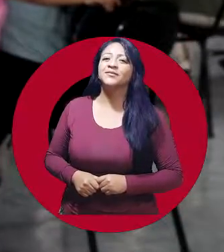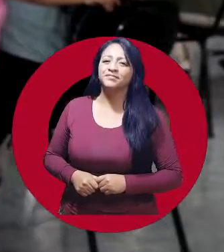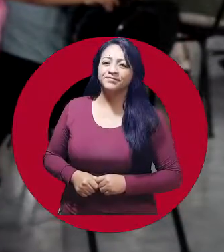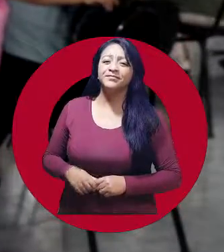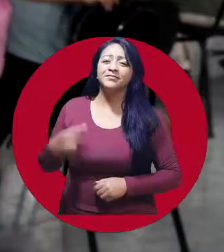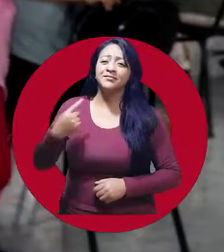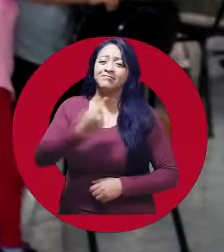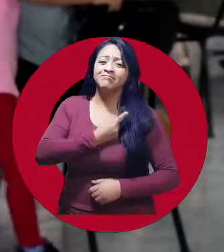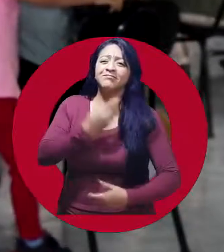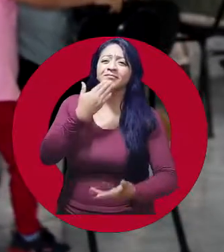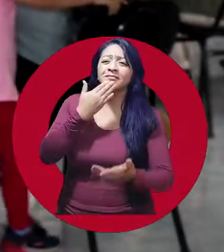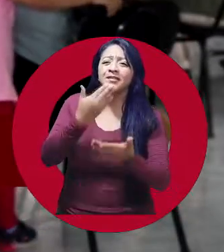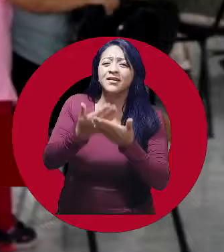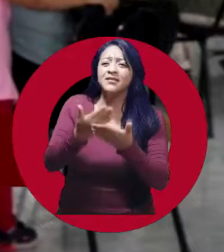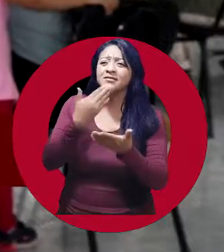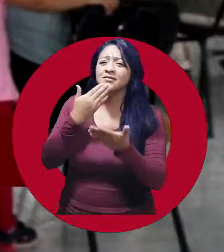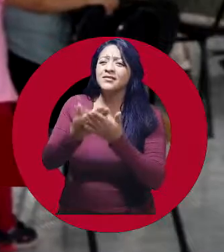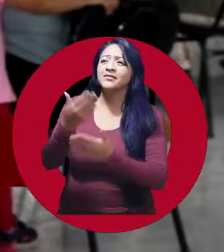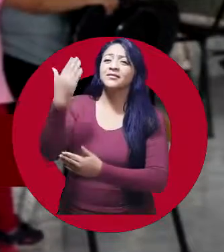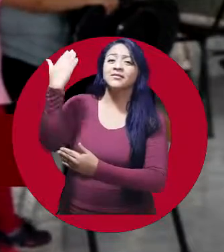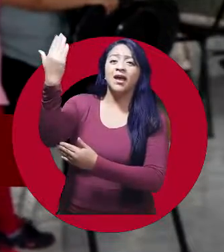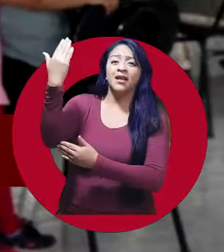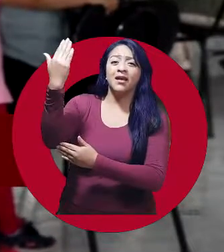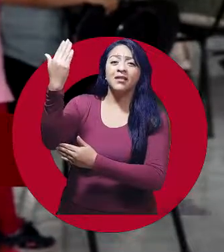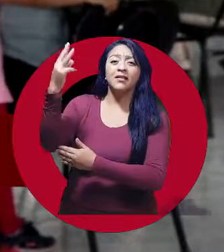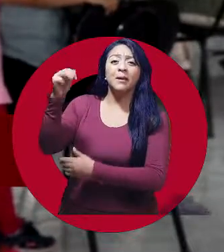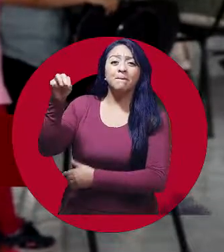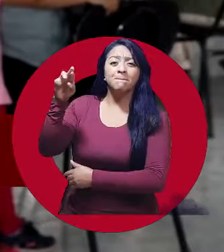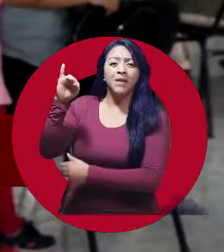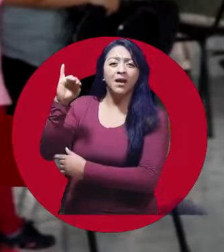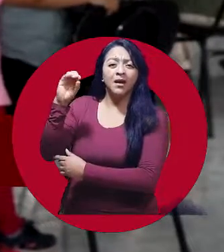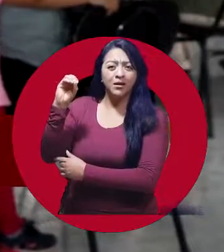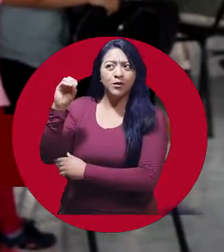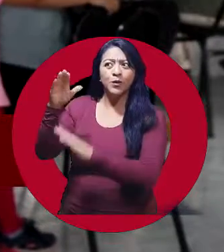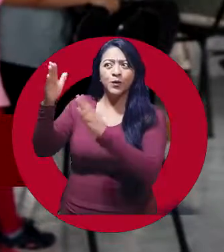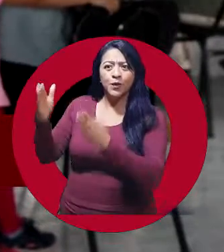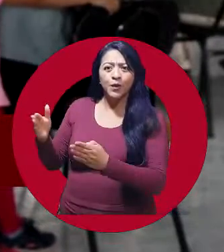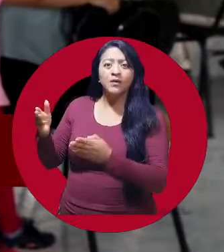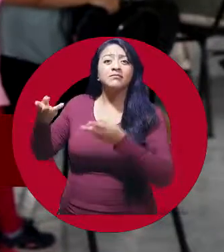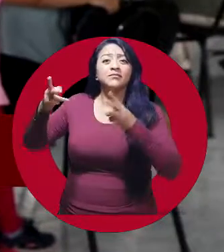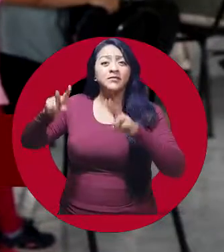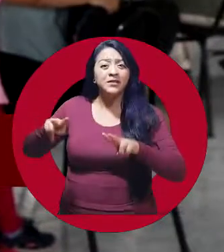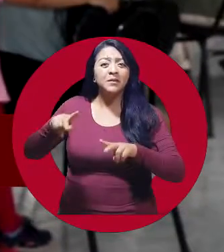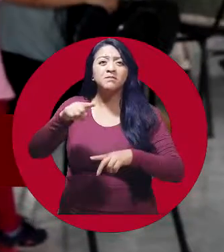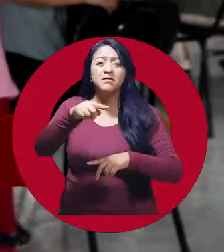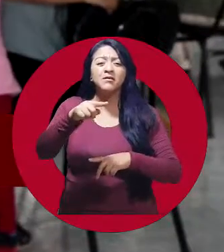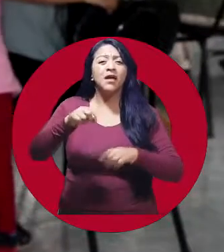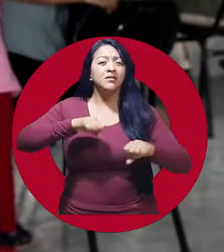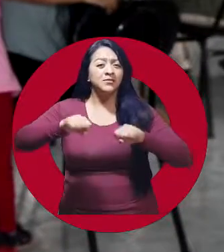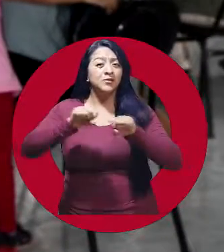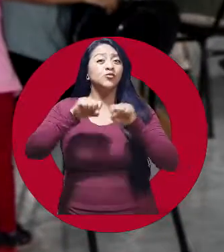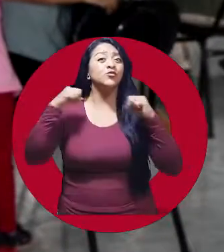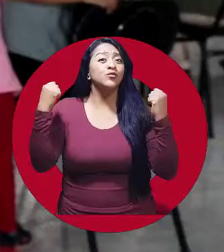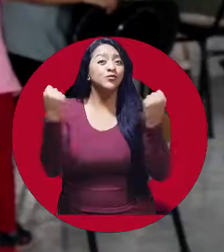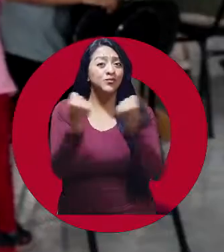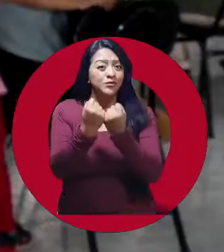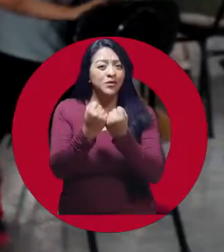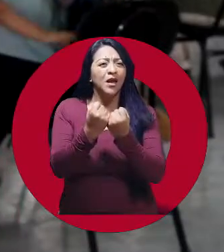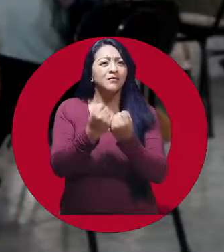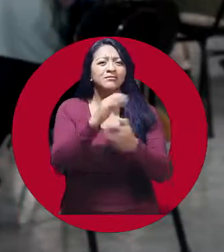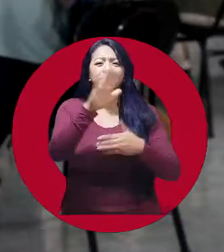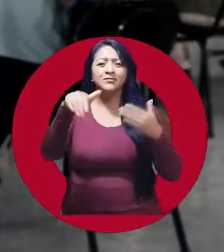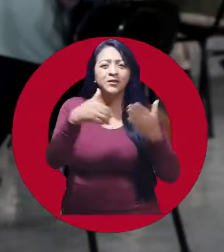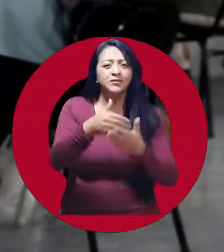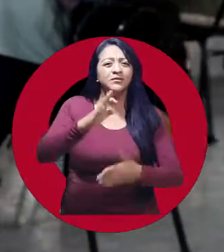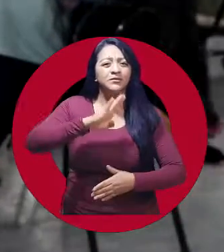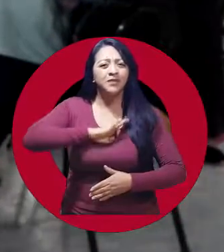de la Laguna. Agradecerle al compañero Mario Conejo Maldonado, en sí al Departamento de Gestión Social y a todos